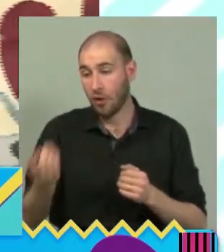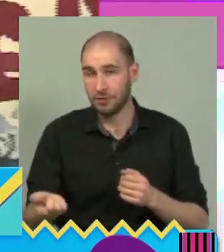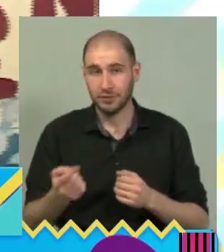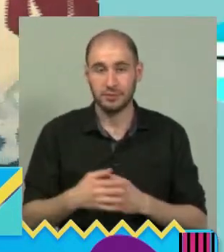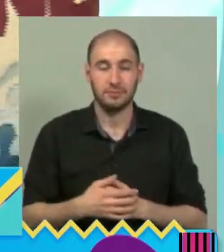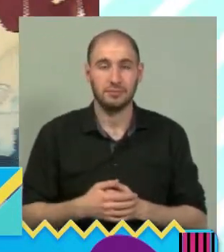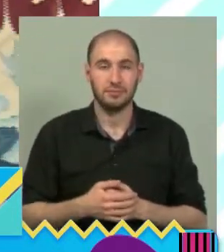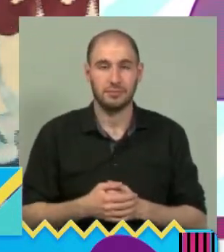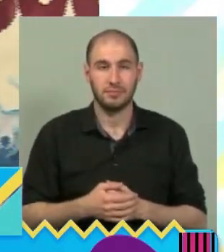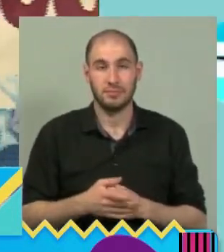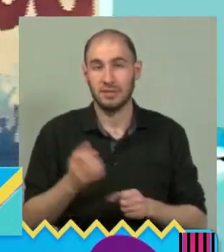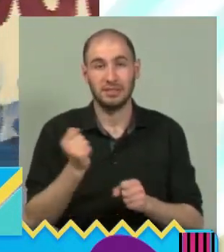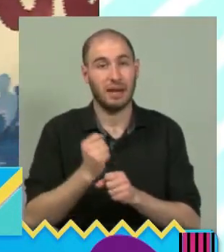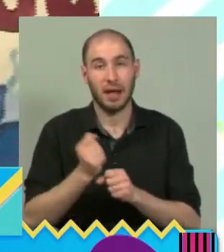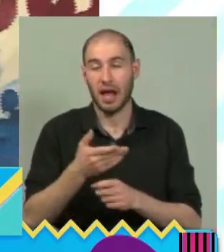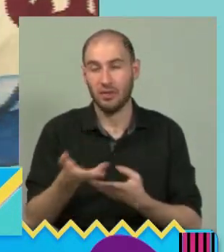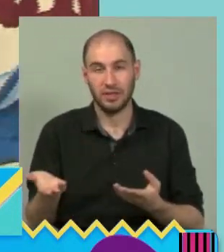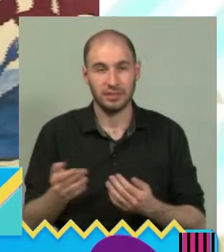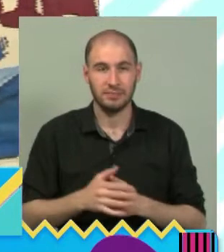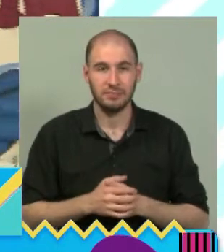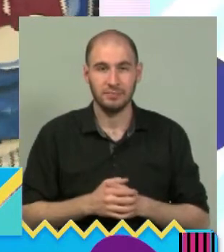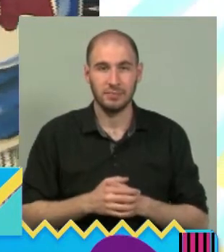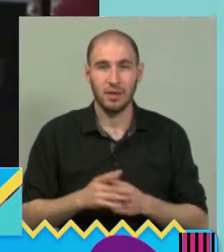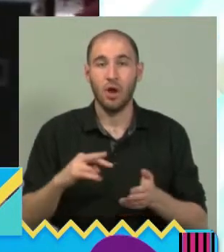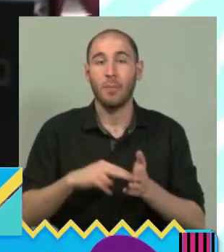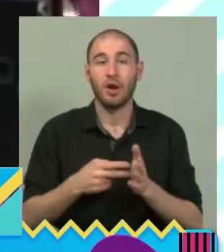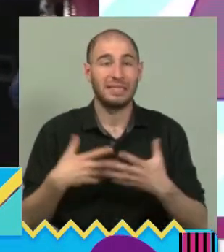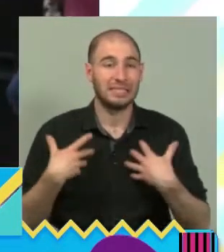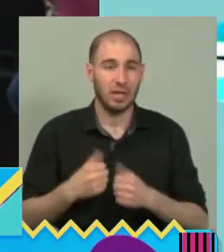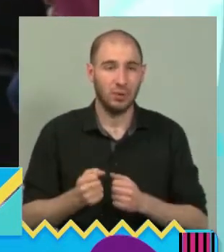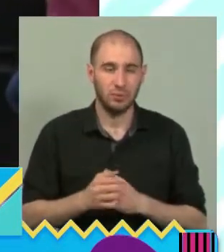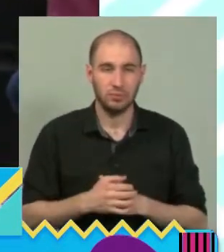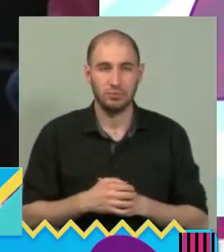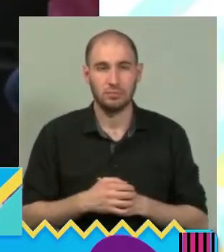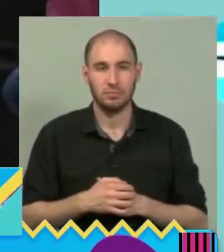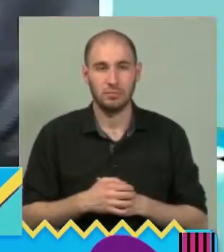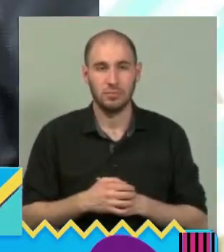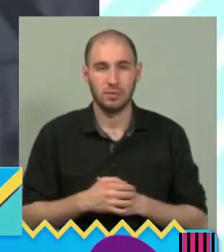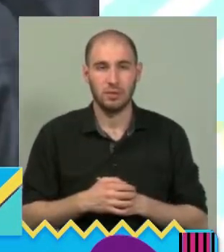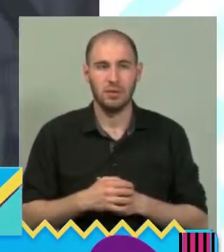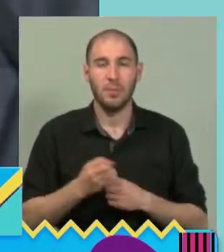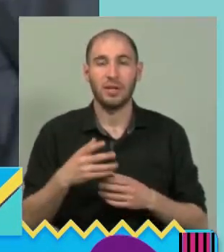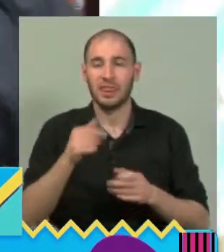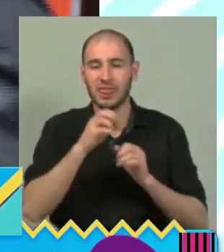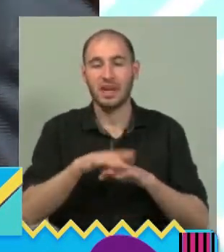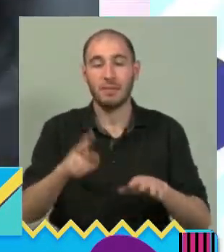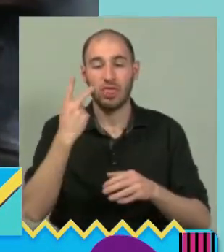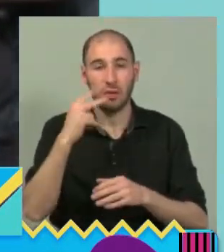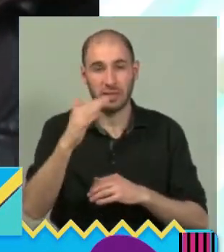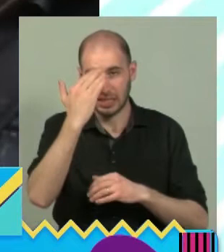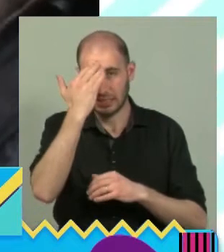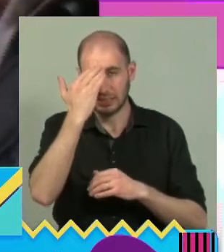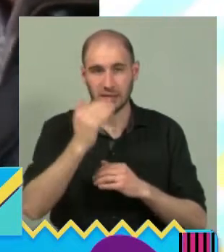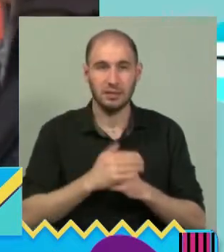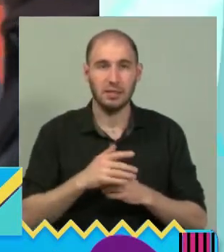bueno, trabajadores que están con problemas de salud, que gracias al derrame de 2015